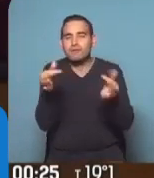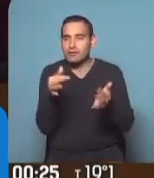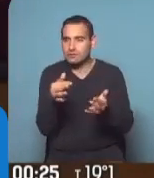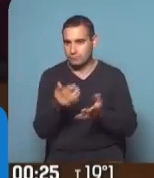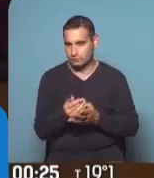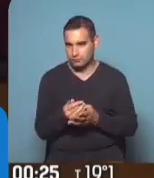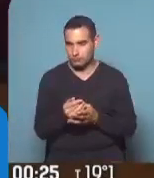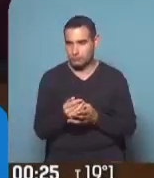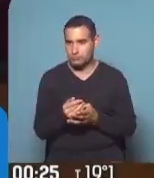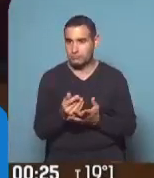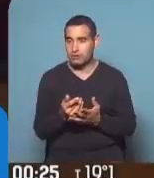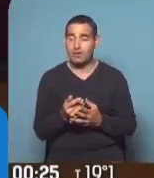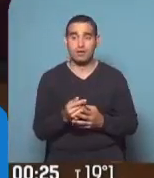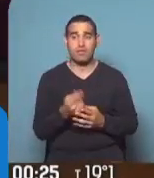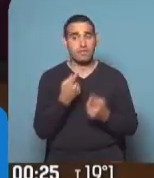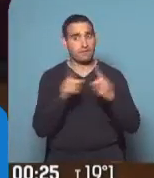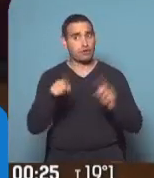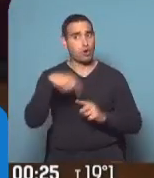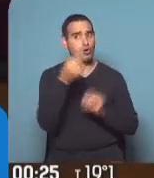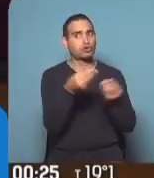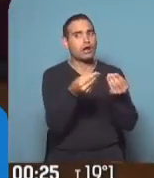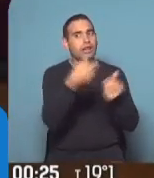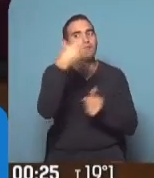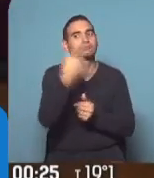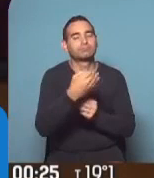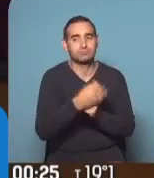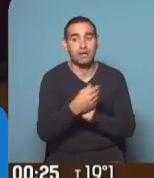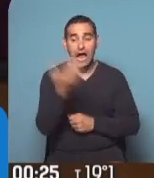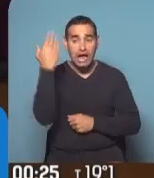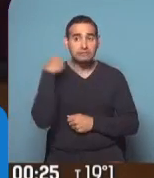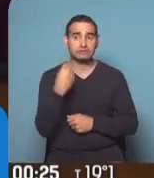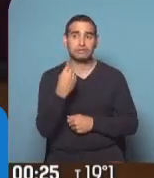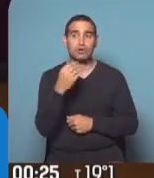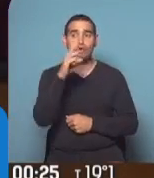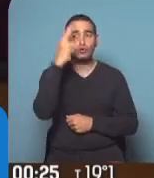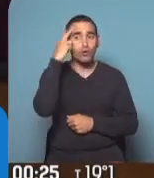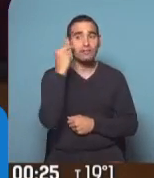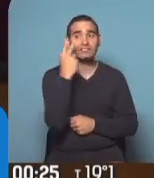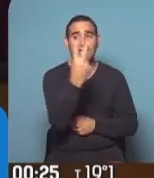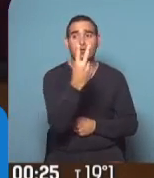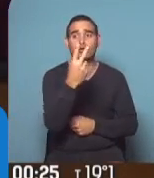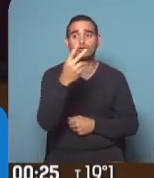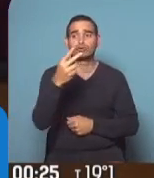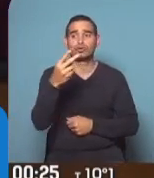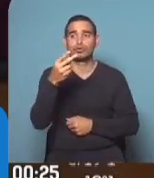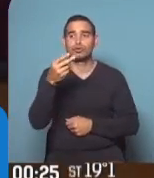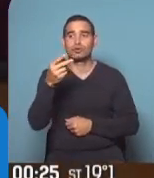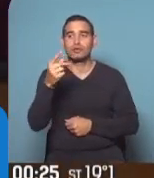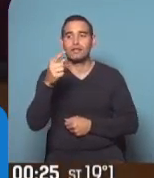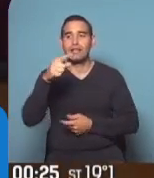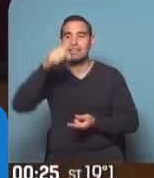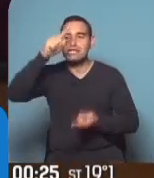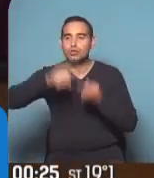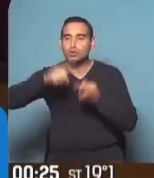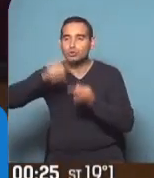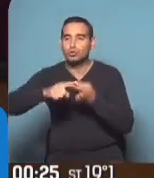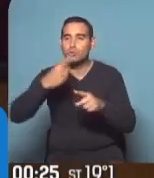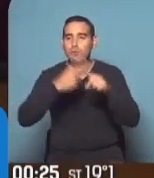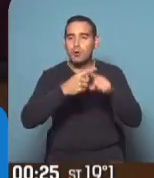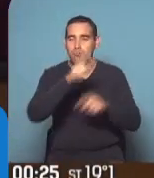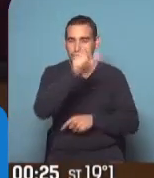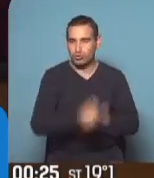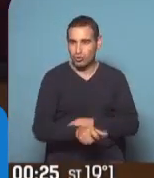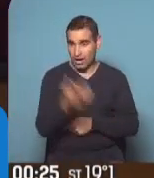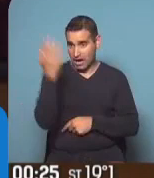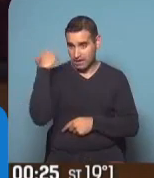calidad. Recordemos que Argentina tenía un consumo interno de 92 litros per cápita por año en el año 1970. Hoy en